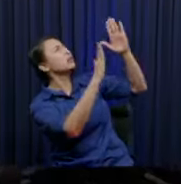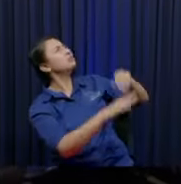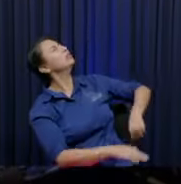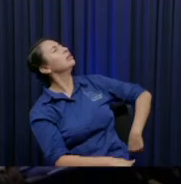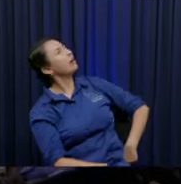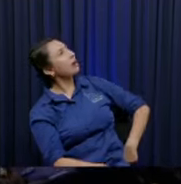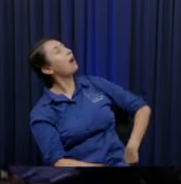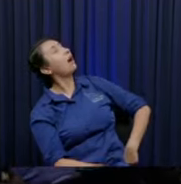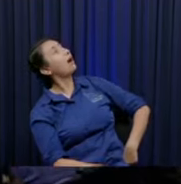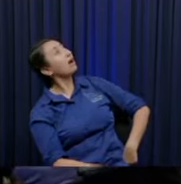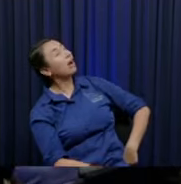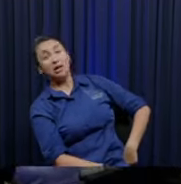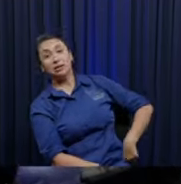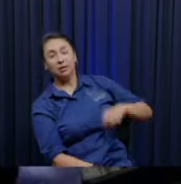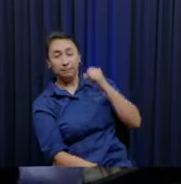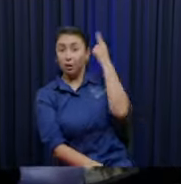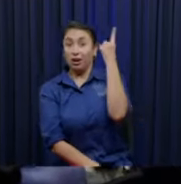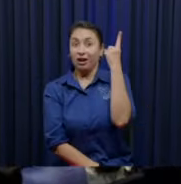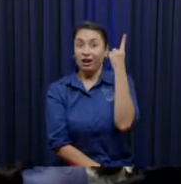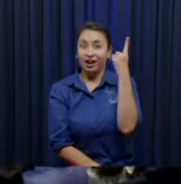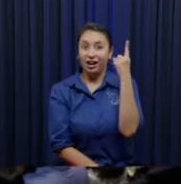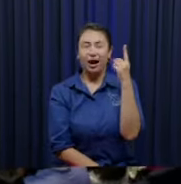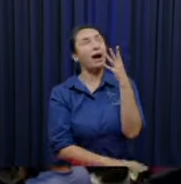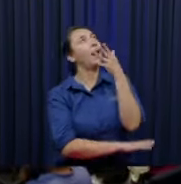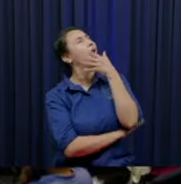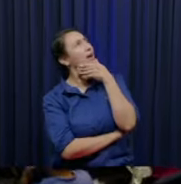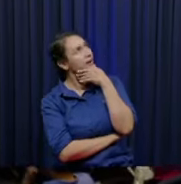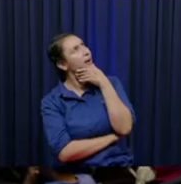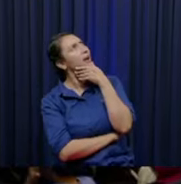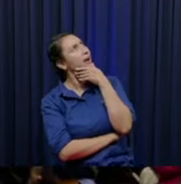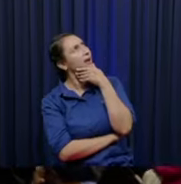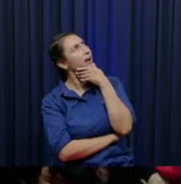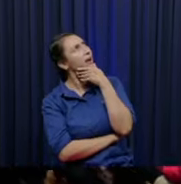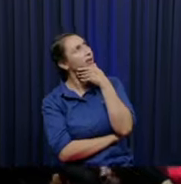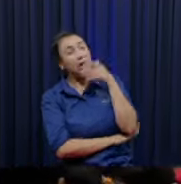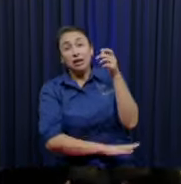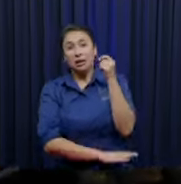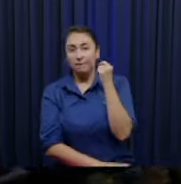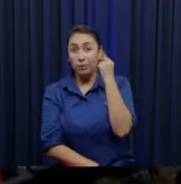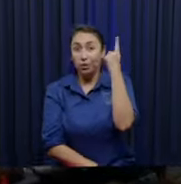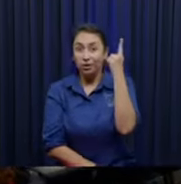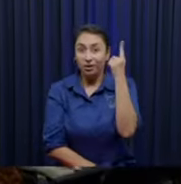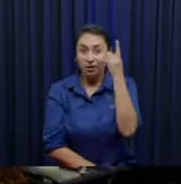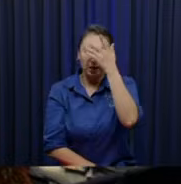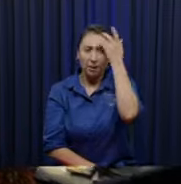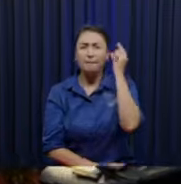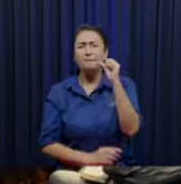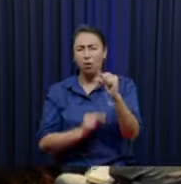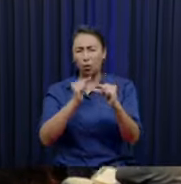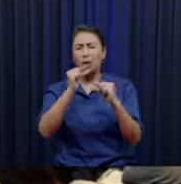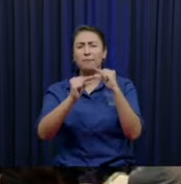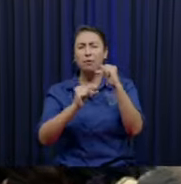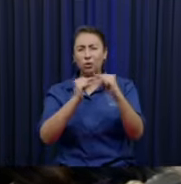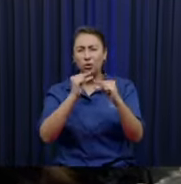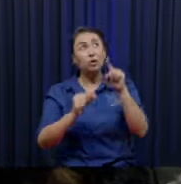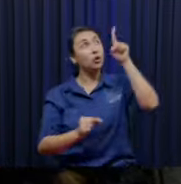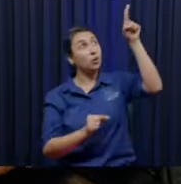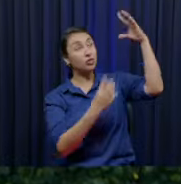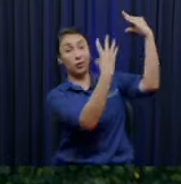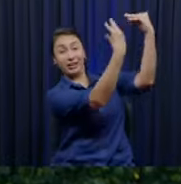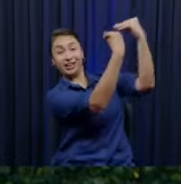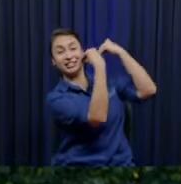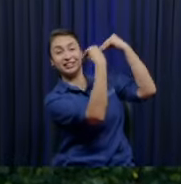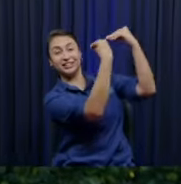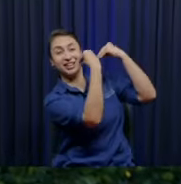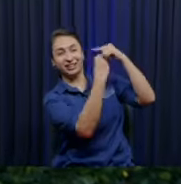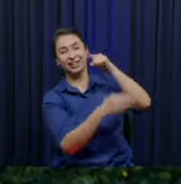como trabado en ese rema, pensando en ese rema. Y el otro sigue hablando un montón de cosas y uno se le pasaron más. Por